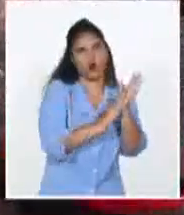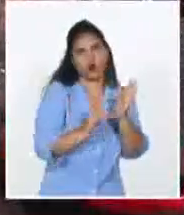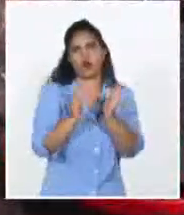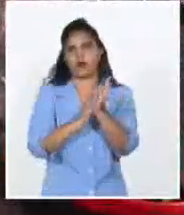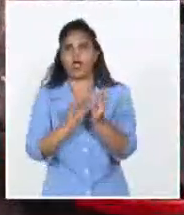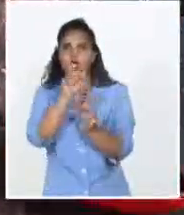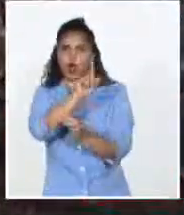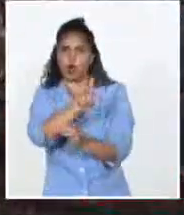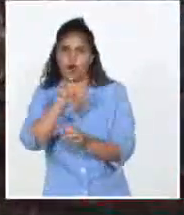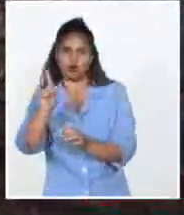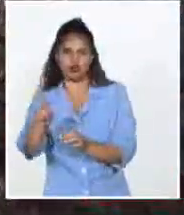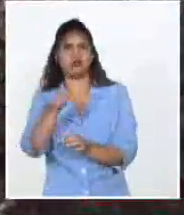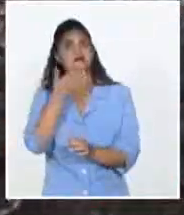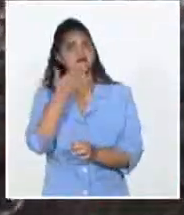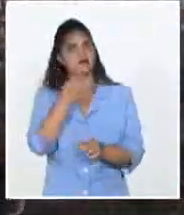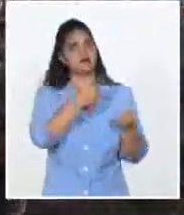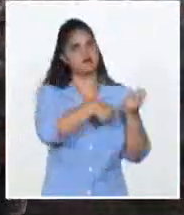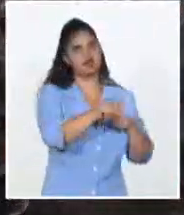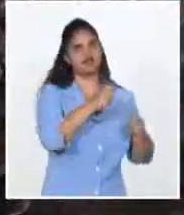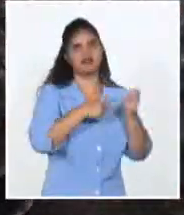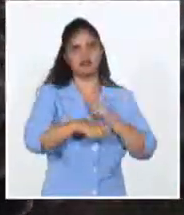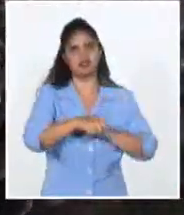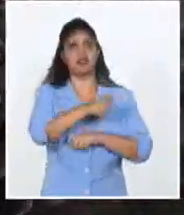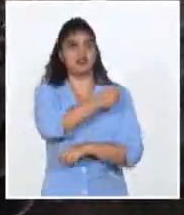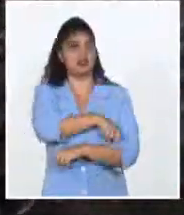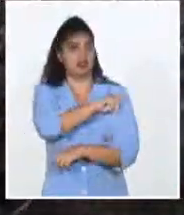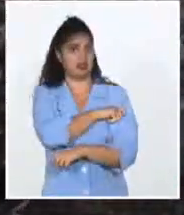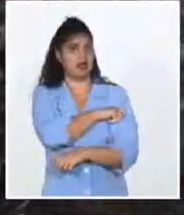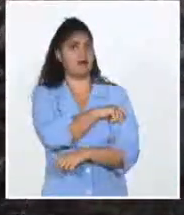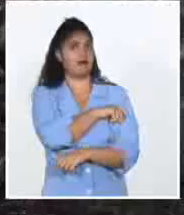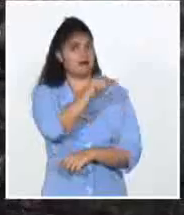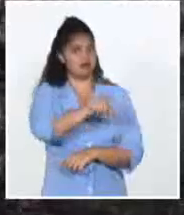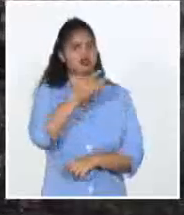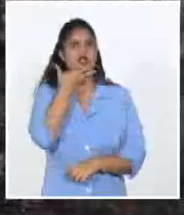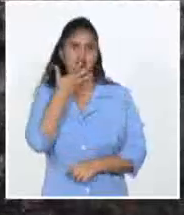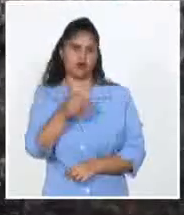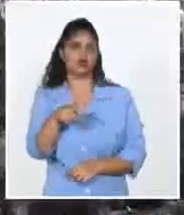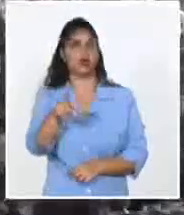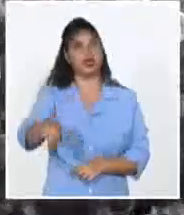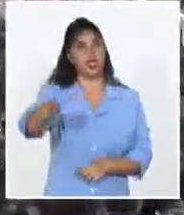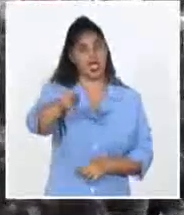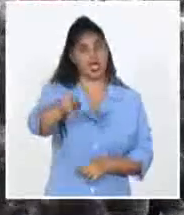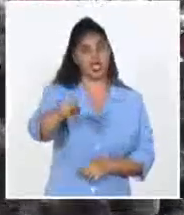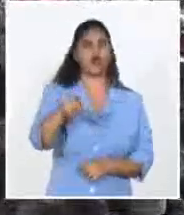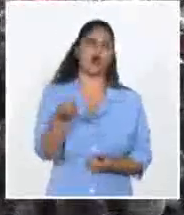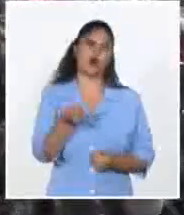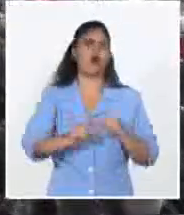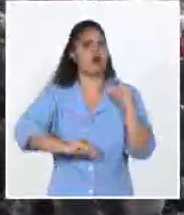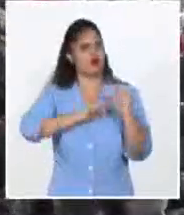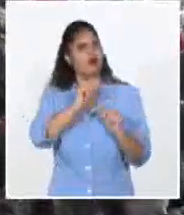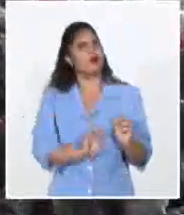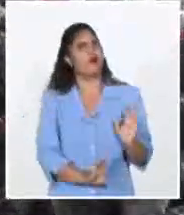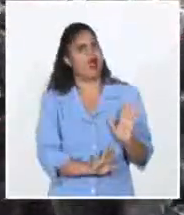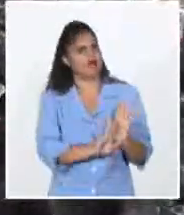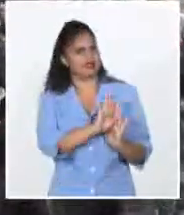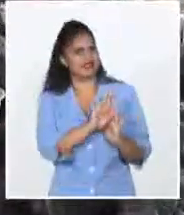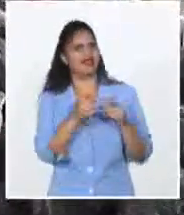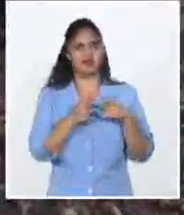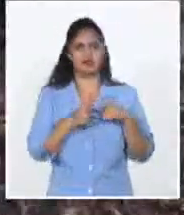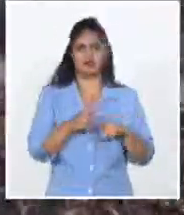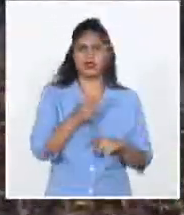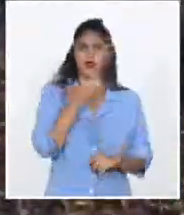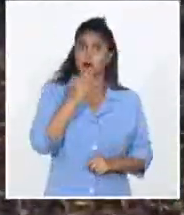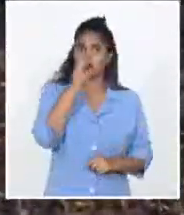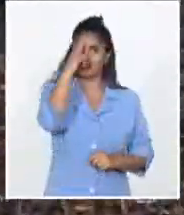trae excelentes dividendos a este colectivo laboral que sin experiencia en su manejo logran mantener sanas y